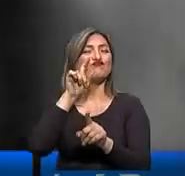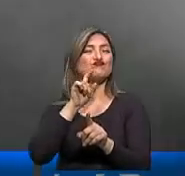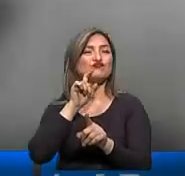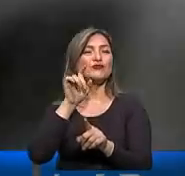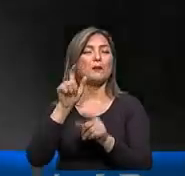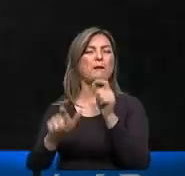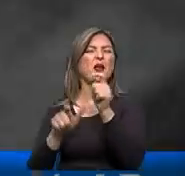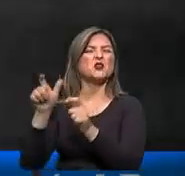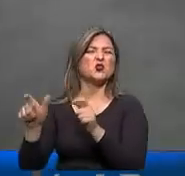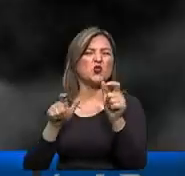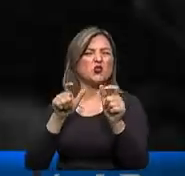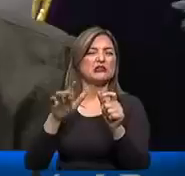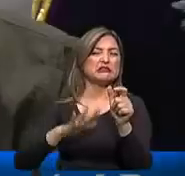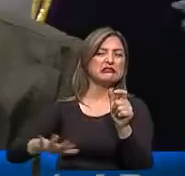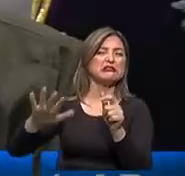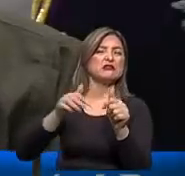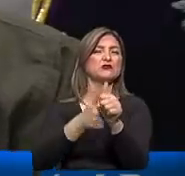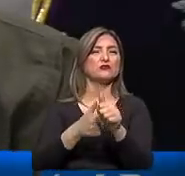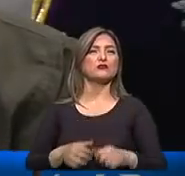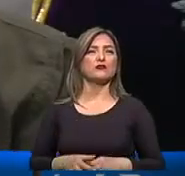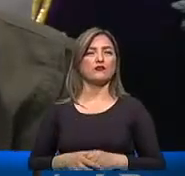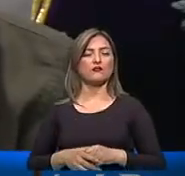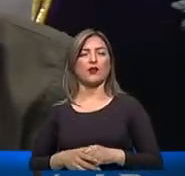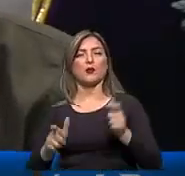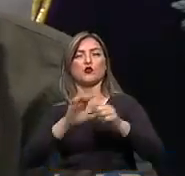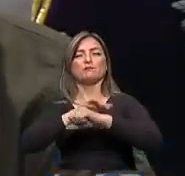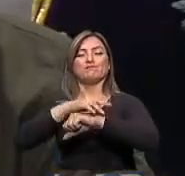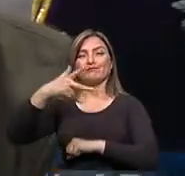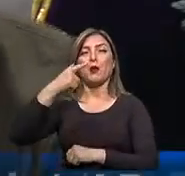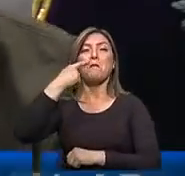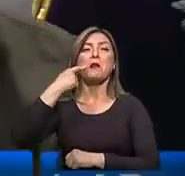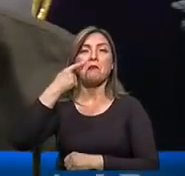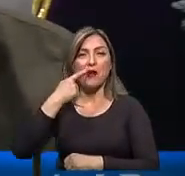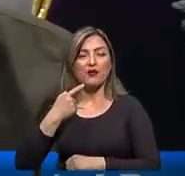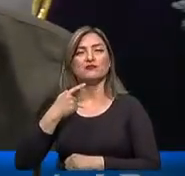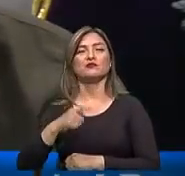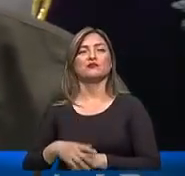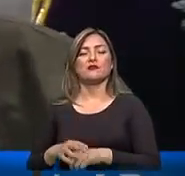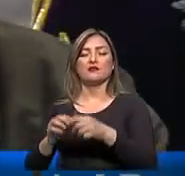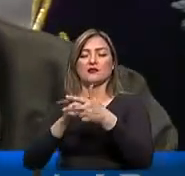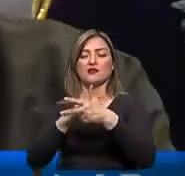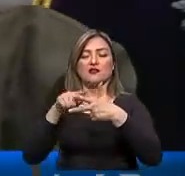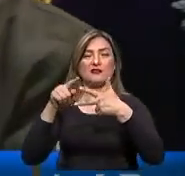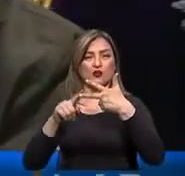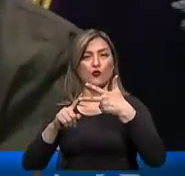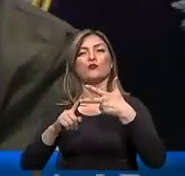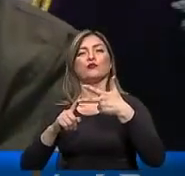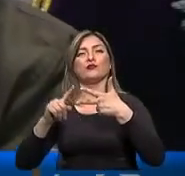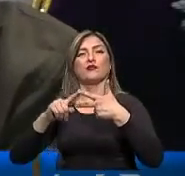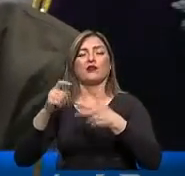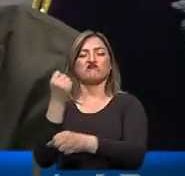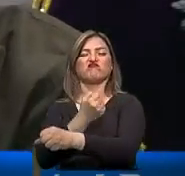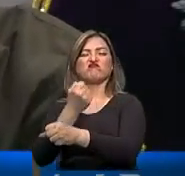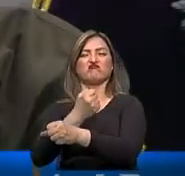sexualmente por personas de su entorno. Están tres personas detenidas, una de ellas del padre. Habrían sido también